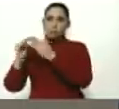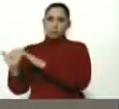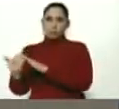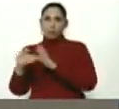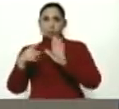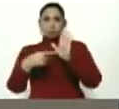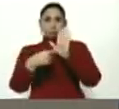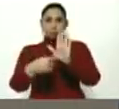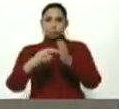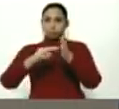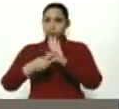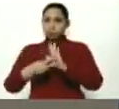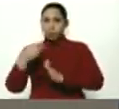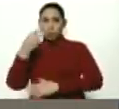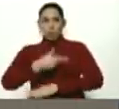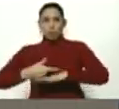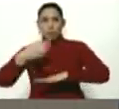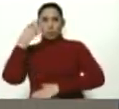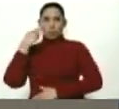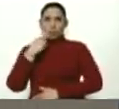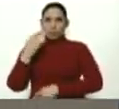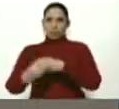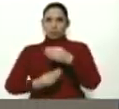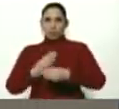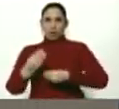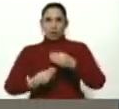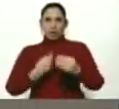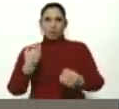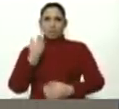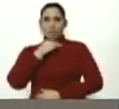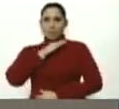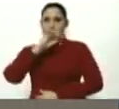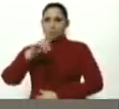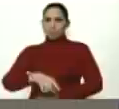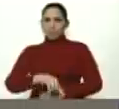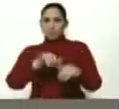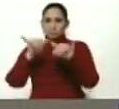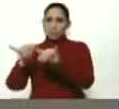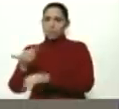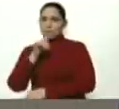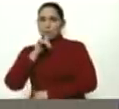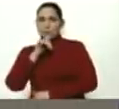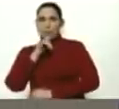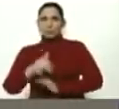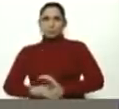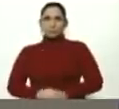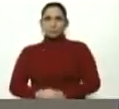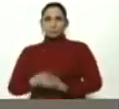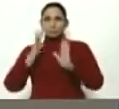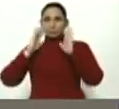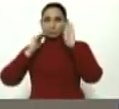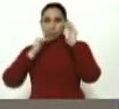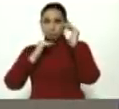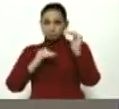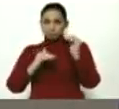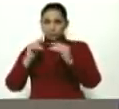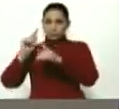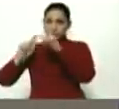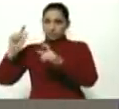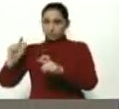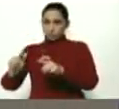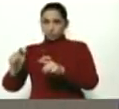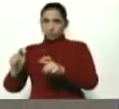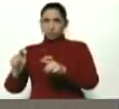manejo que el gobierno bolivariano hace de la pandemia, pero al mismo tiempo también reportamos y atendemos a aquellos